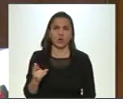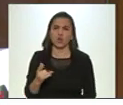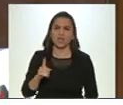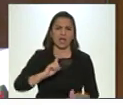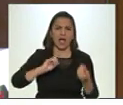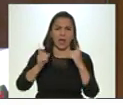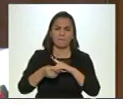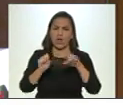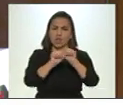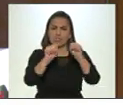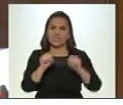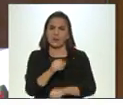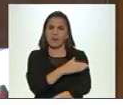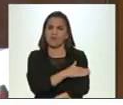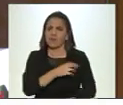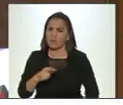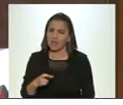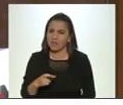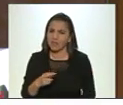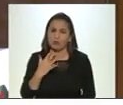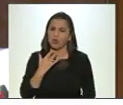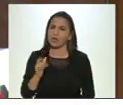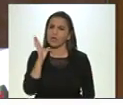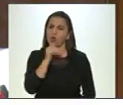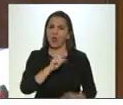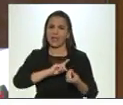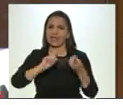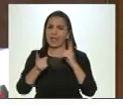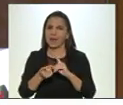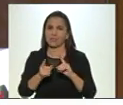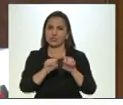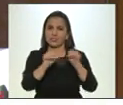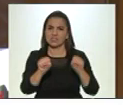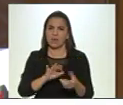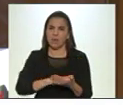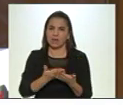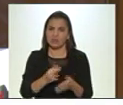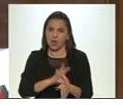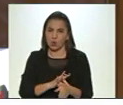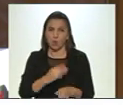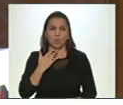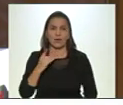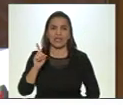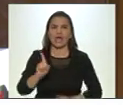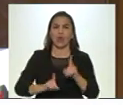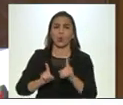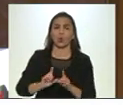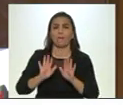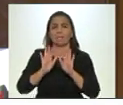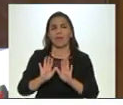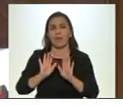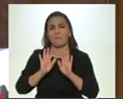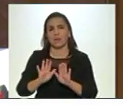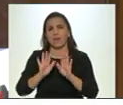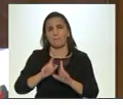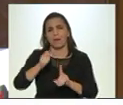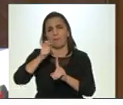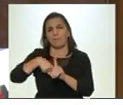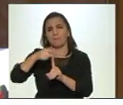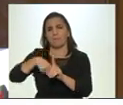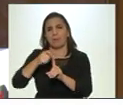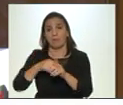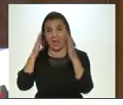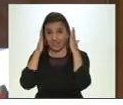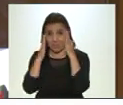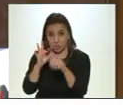el sistema previsional? ¿Por qué no hemos cambiado el sistema de salud? ¿Por qué algunos tienen que esperar meses para una atención médica?